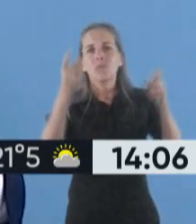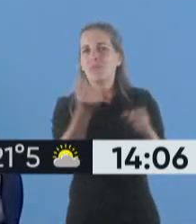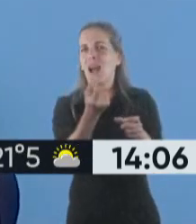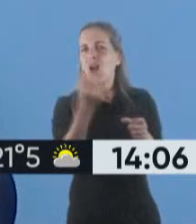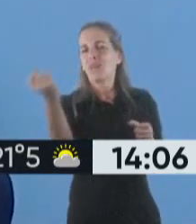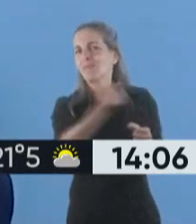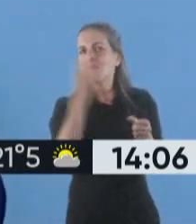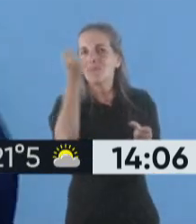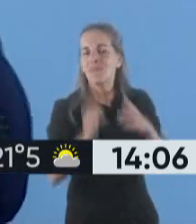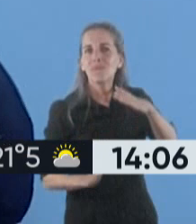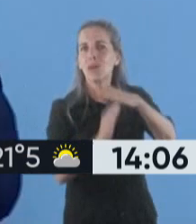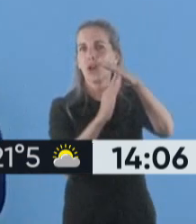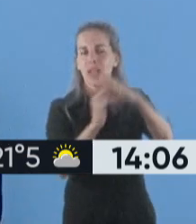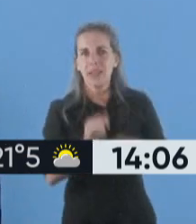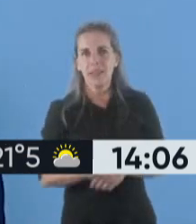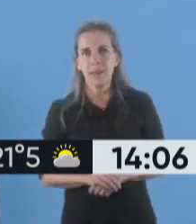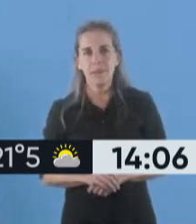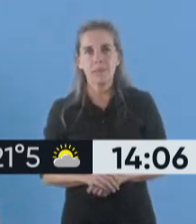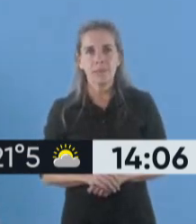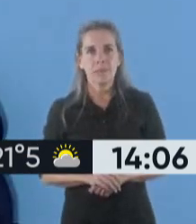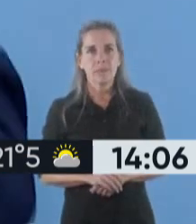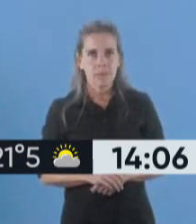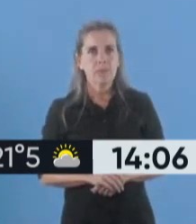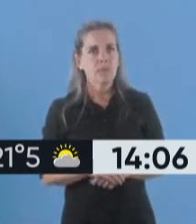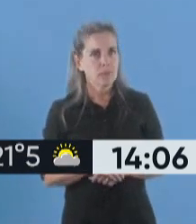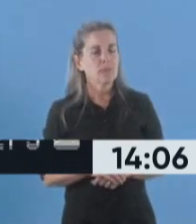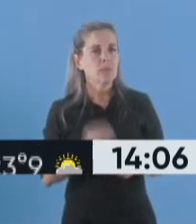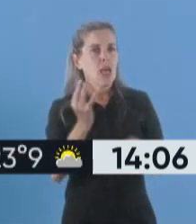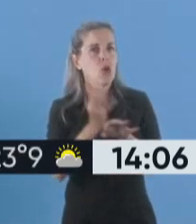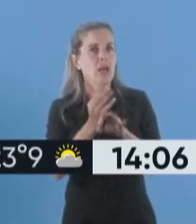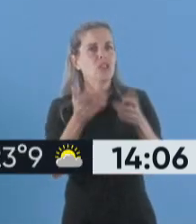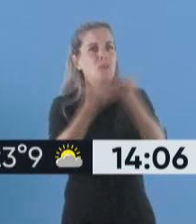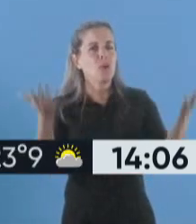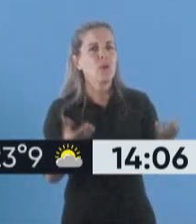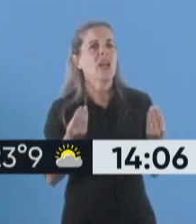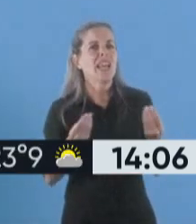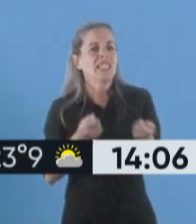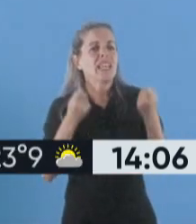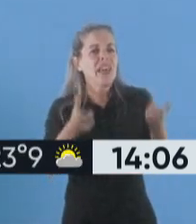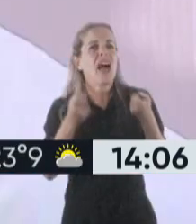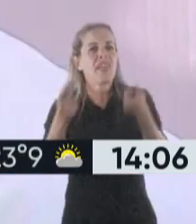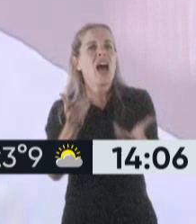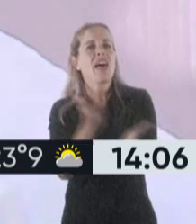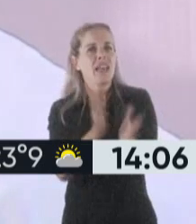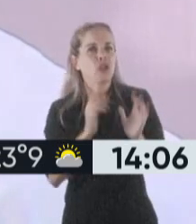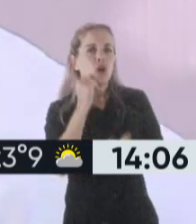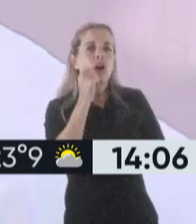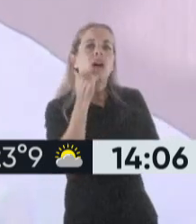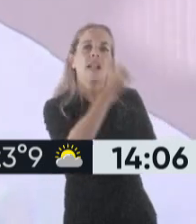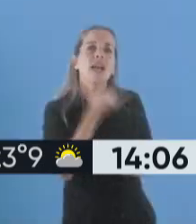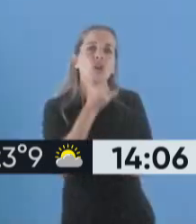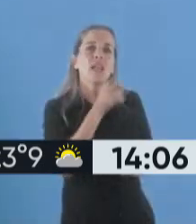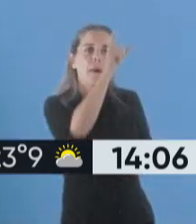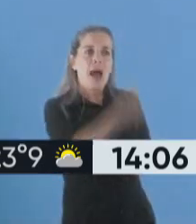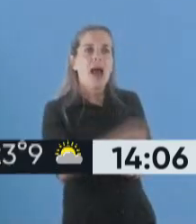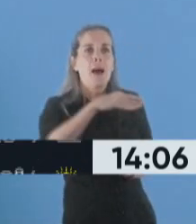enorme, enorme. Es un enorme mecanismo para ampliar derechos. Y le contaba a Merkel que